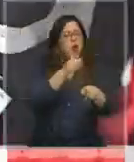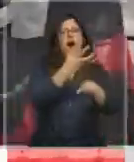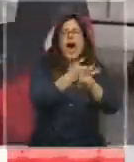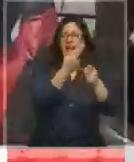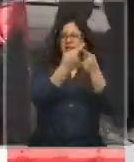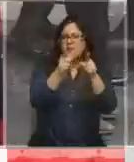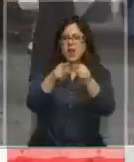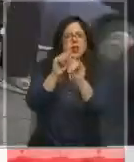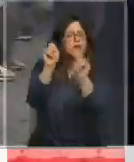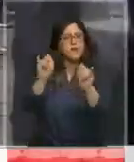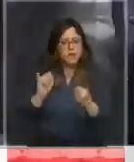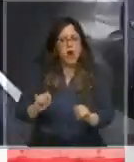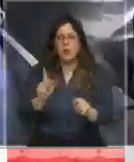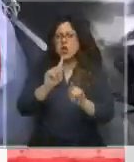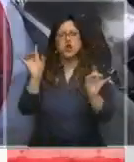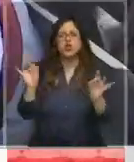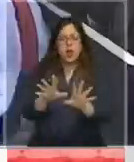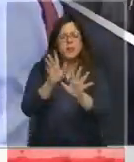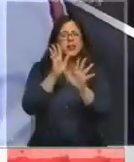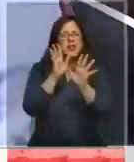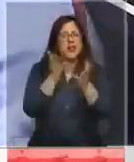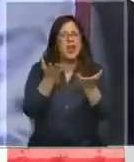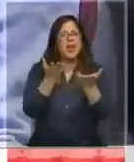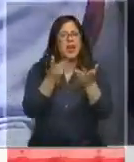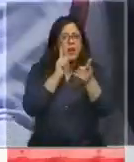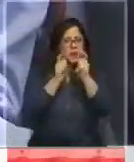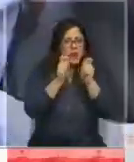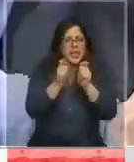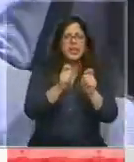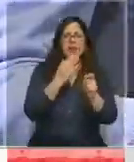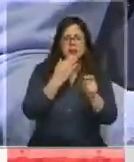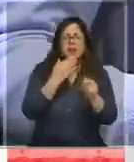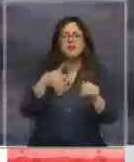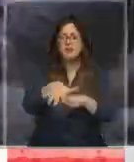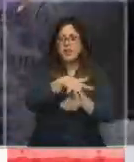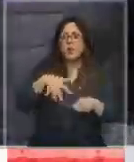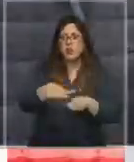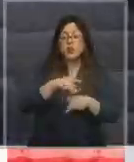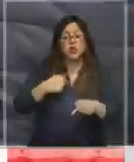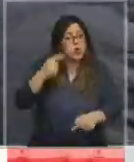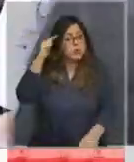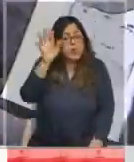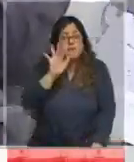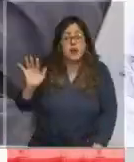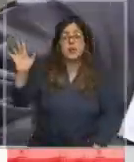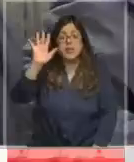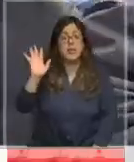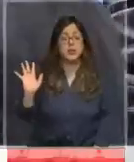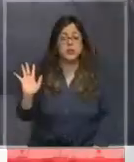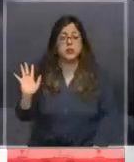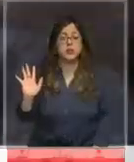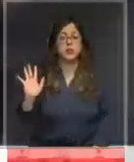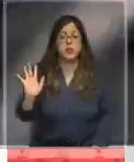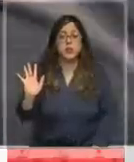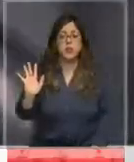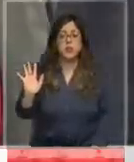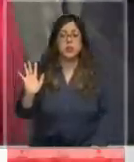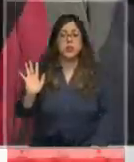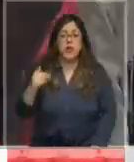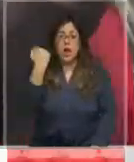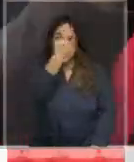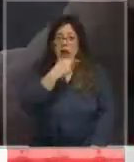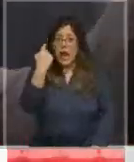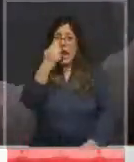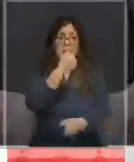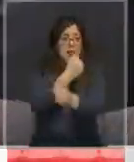pueblo y no necesariamente poniendo en riesgo ni haciendo gestos también. Yo me imagino, la cara de Carabineros cuando lo